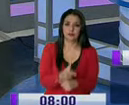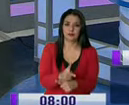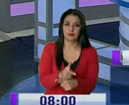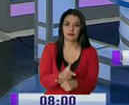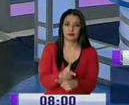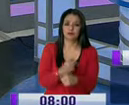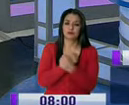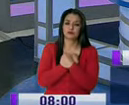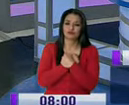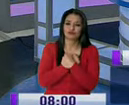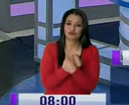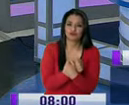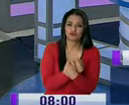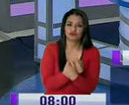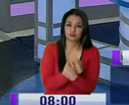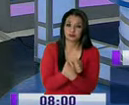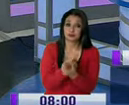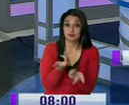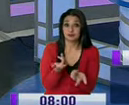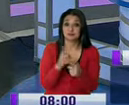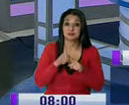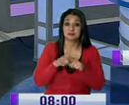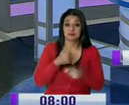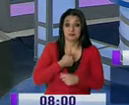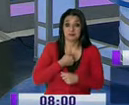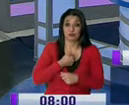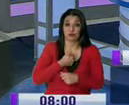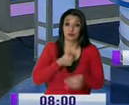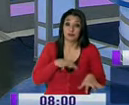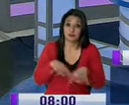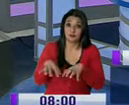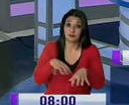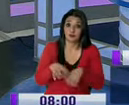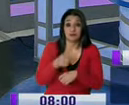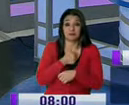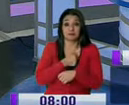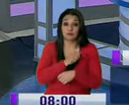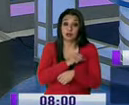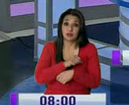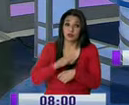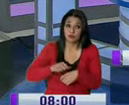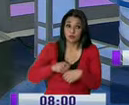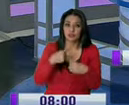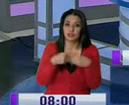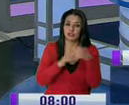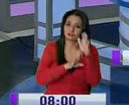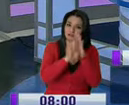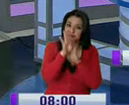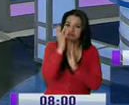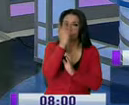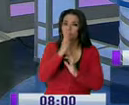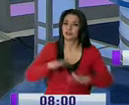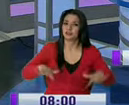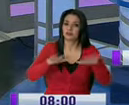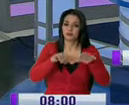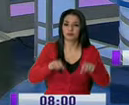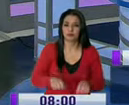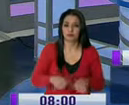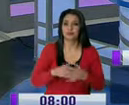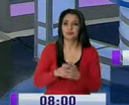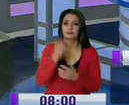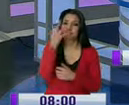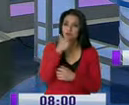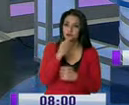cuidarla, amarla, y depende también de nosotros, con nuestras acciones, que Quito tenga una ciudad agradable para todos. Que sea linda, que